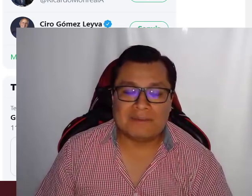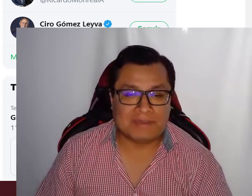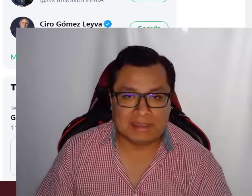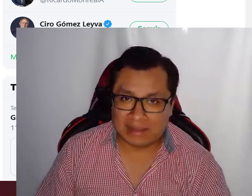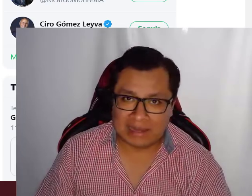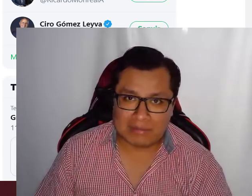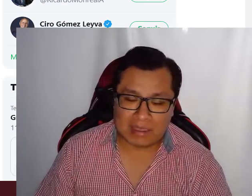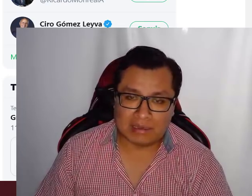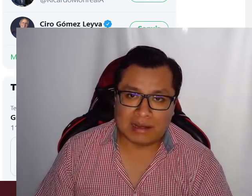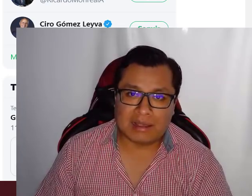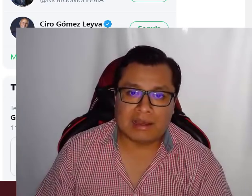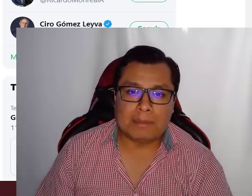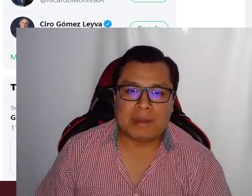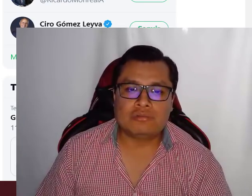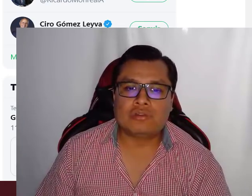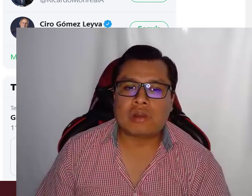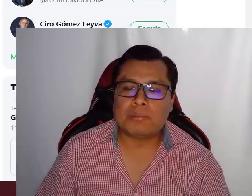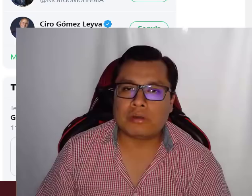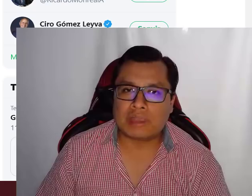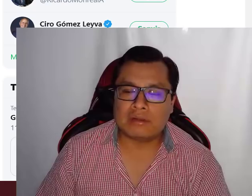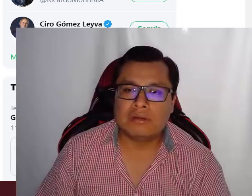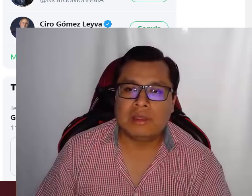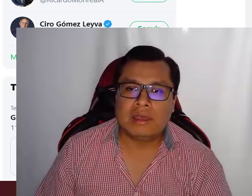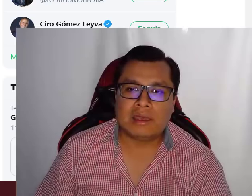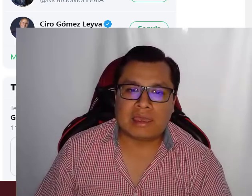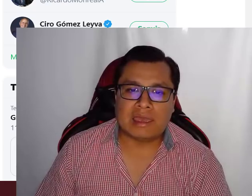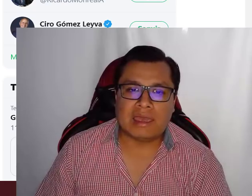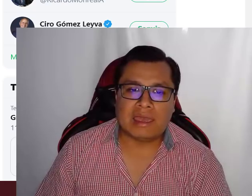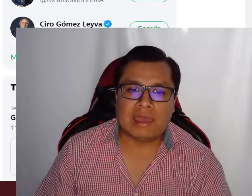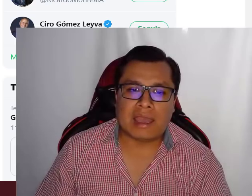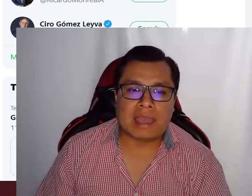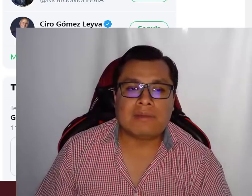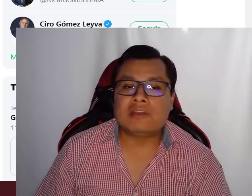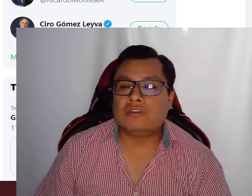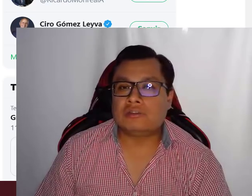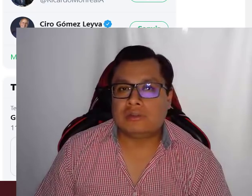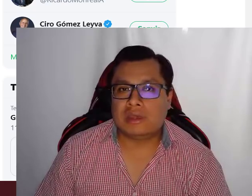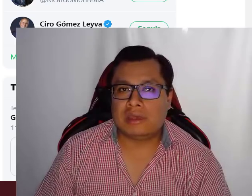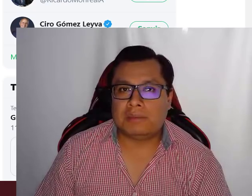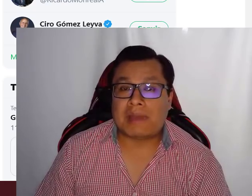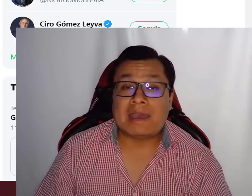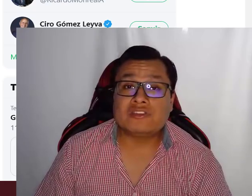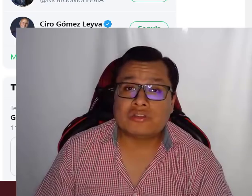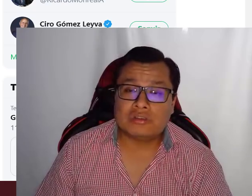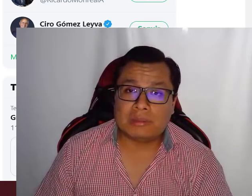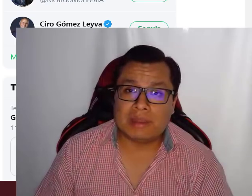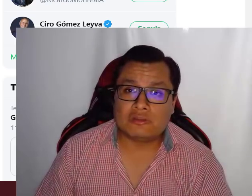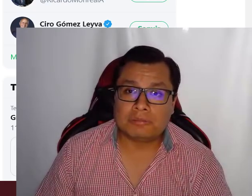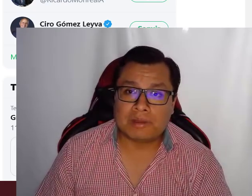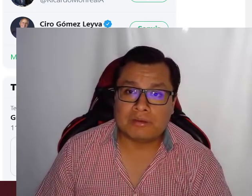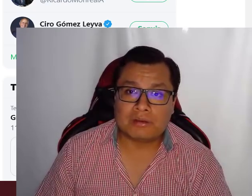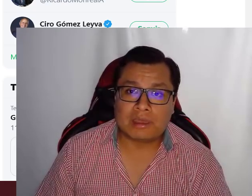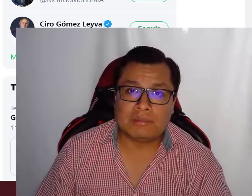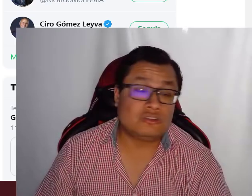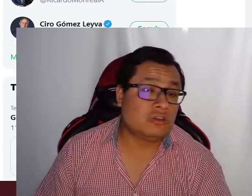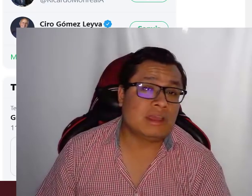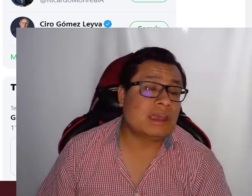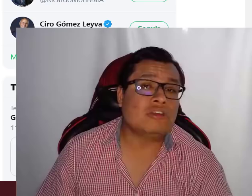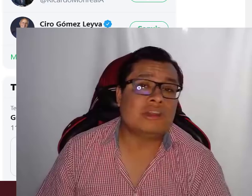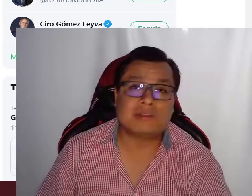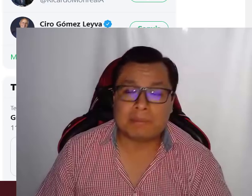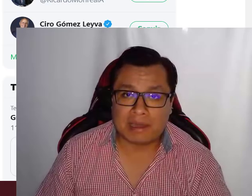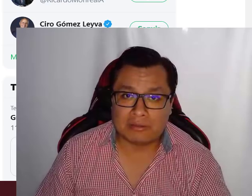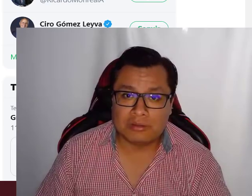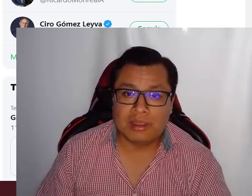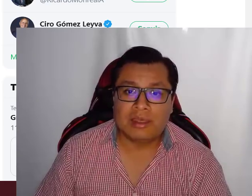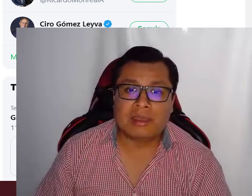presidente, al final de la mañanera, le pregunta un reportero que hay varios maestros de media superior que mencionan que